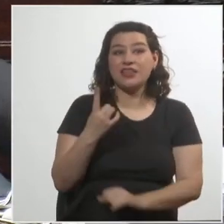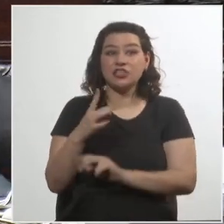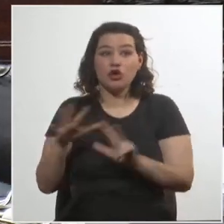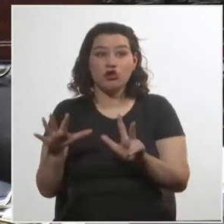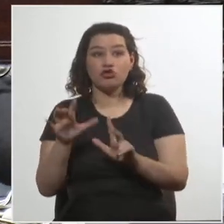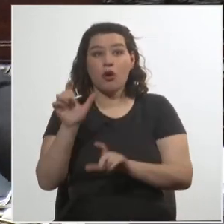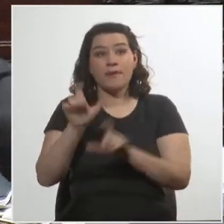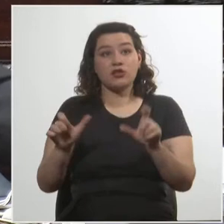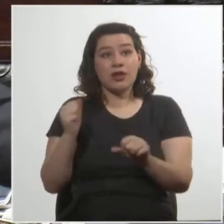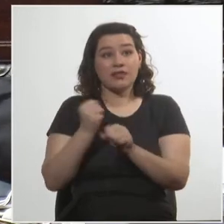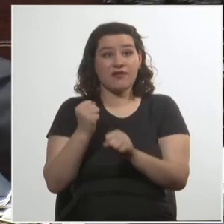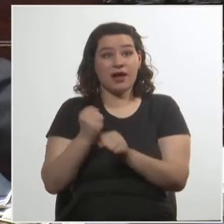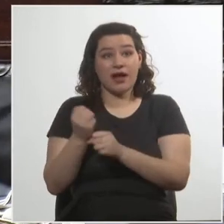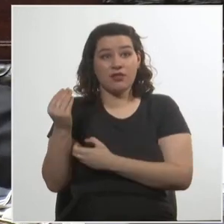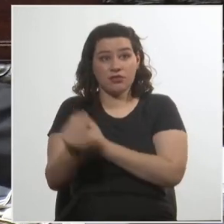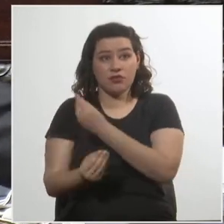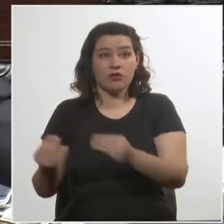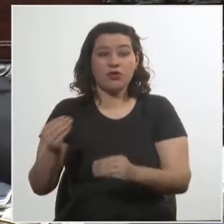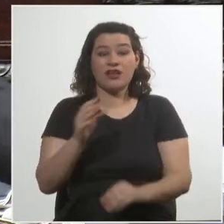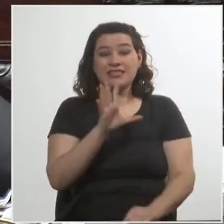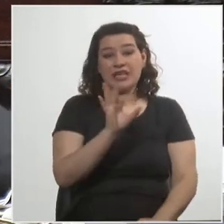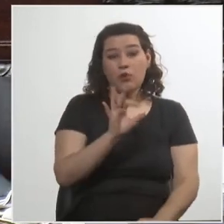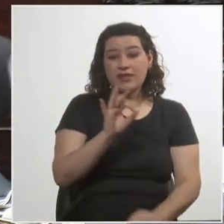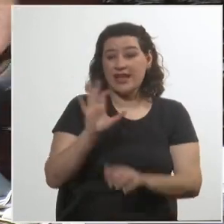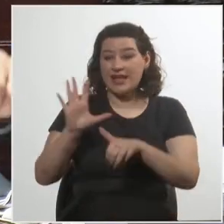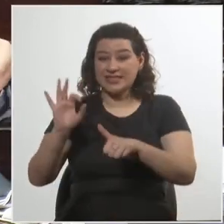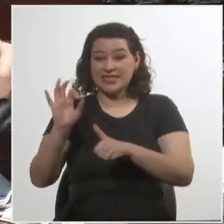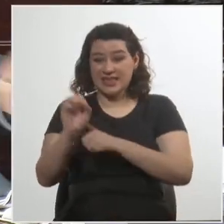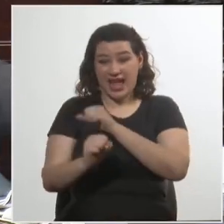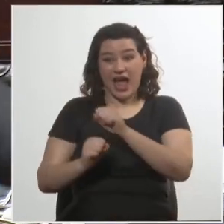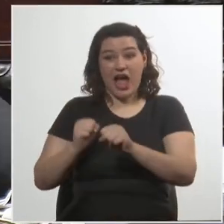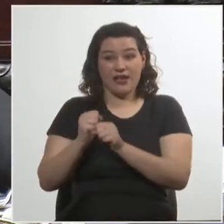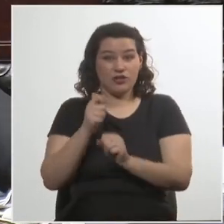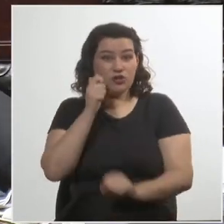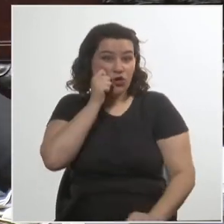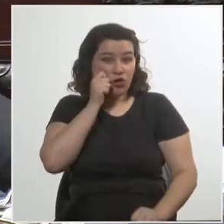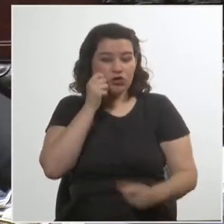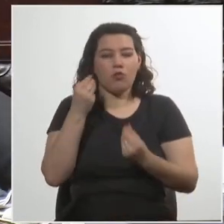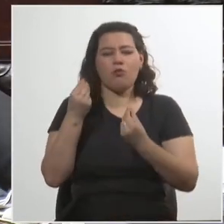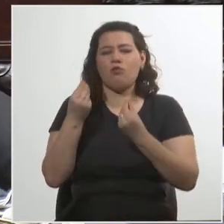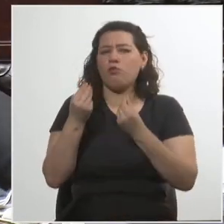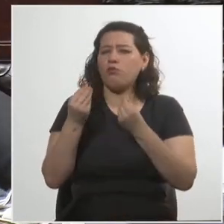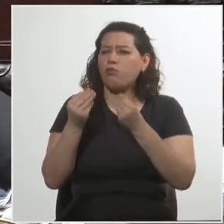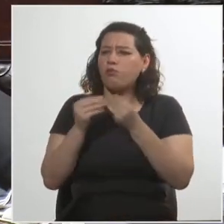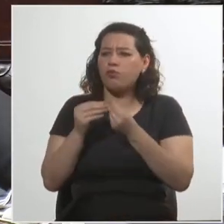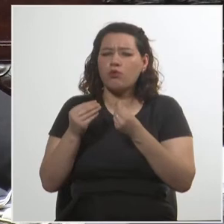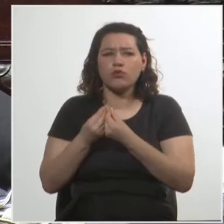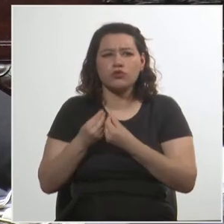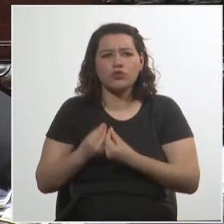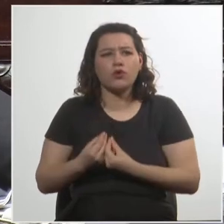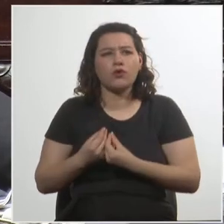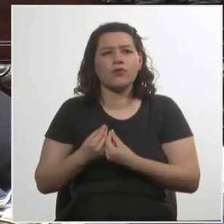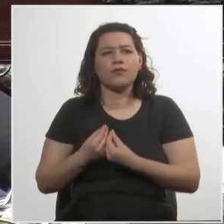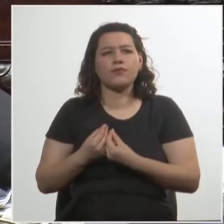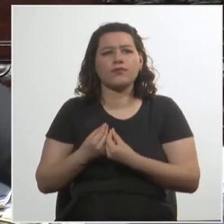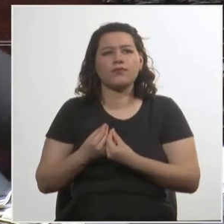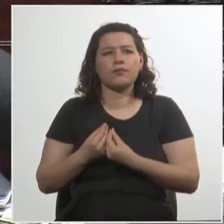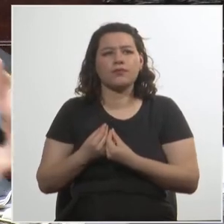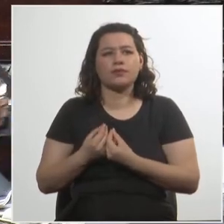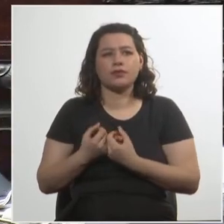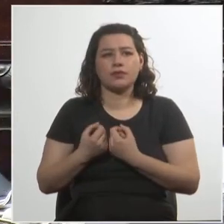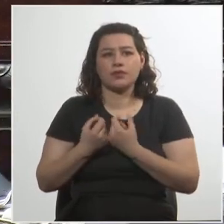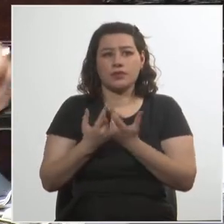que tiene en promedio de 50 60 años que están muchas veces arraigadas a lo que explique y dar razón de existencia